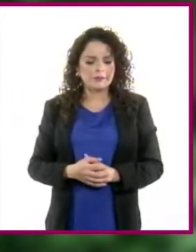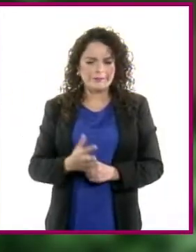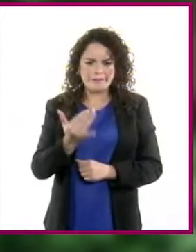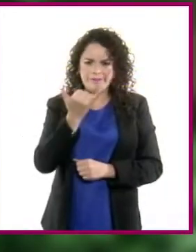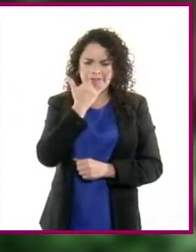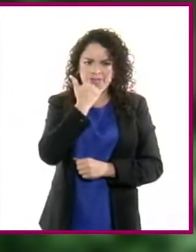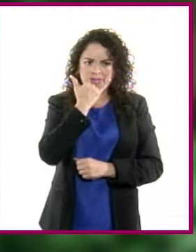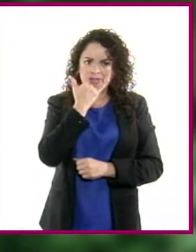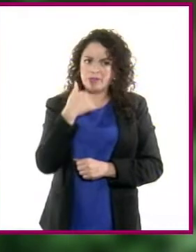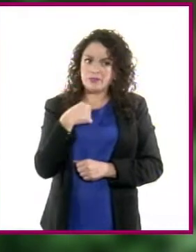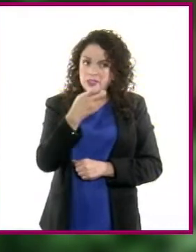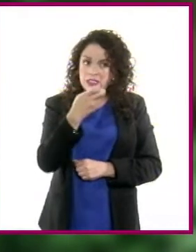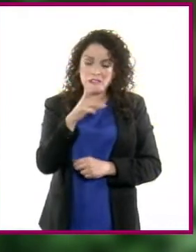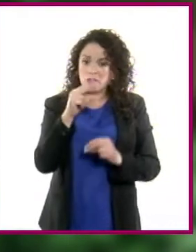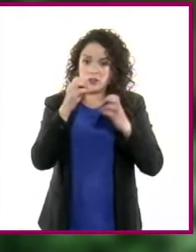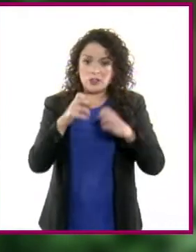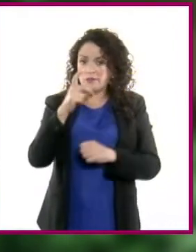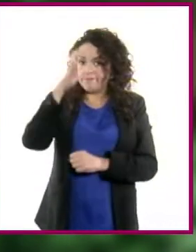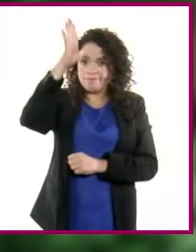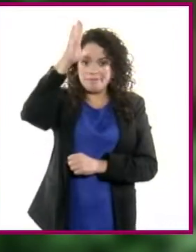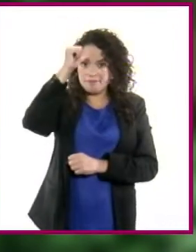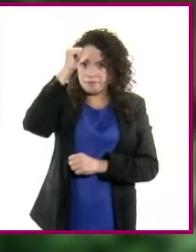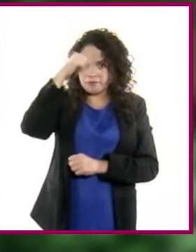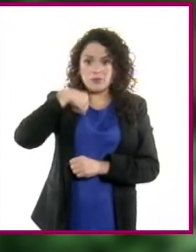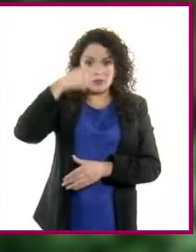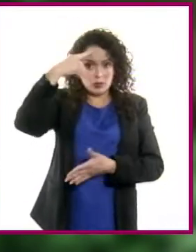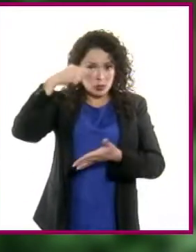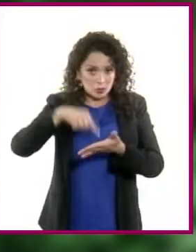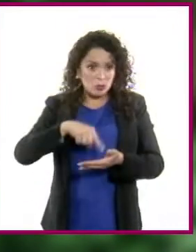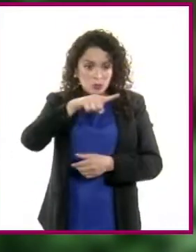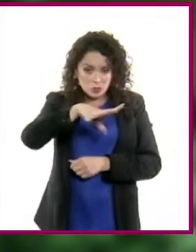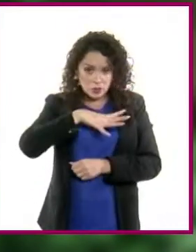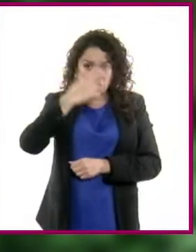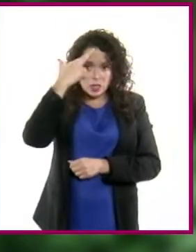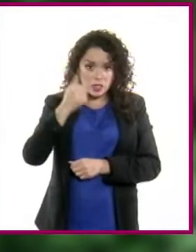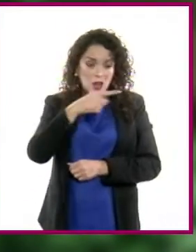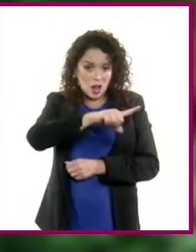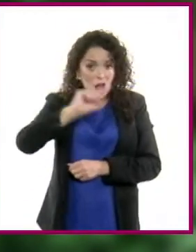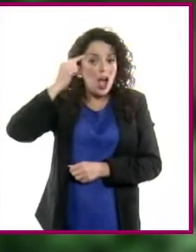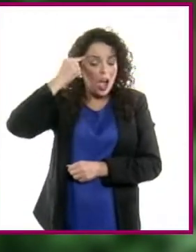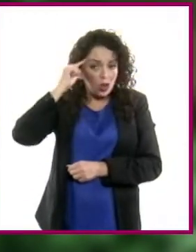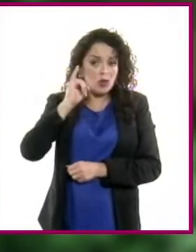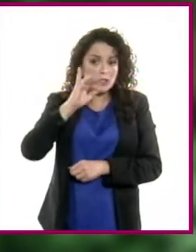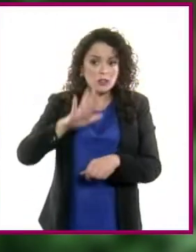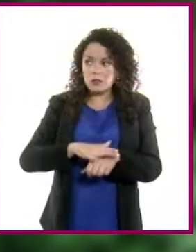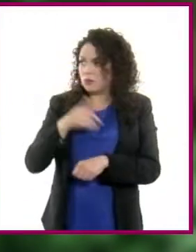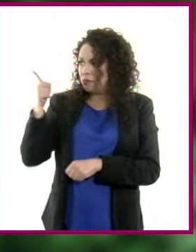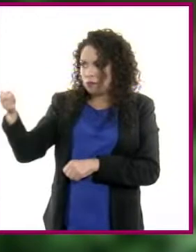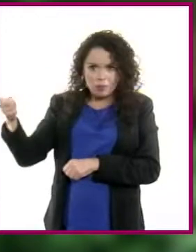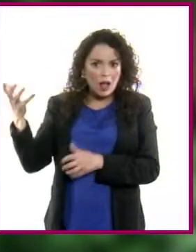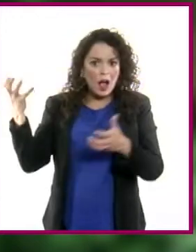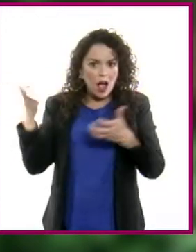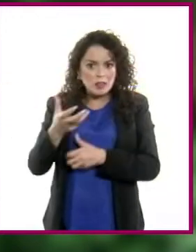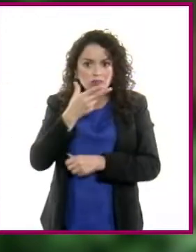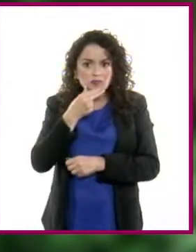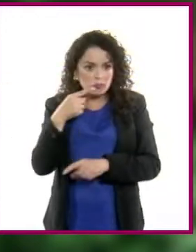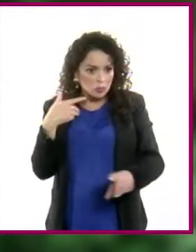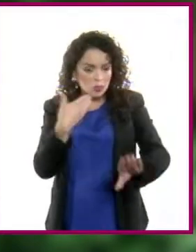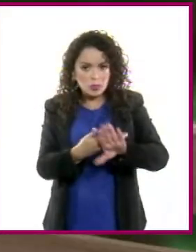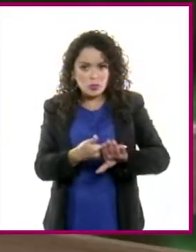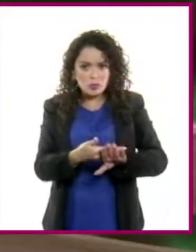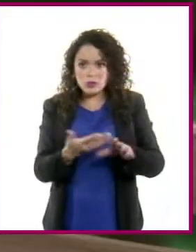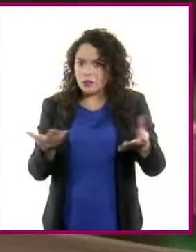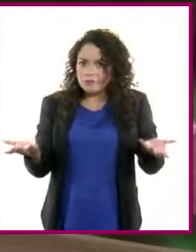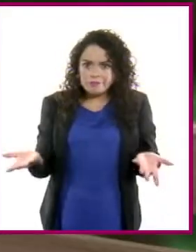de palos y piedras. A mí me parece que tienes razón en estar enojada. Fue muy violento lo que te hizo ese tipo. Y tú no le habías hecho